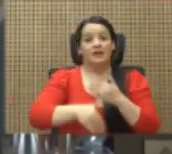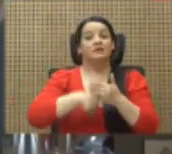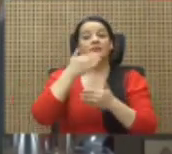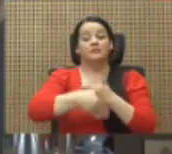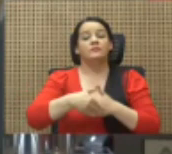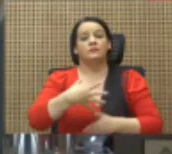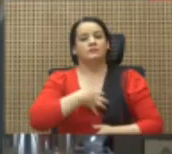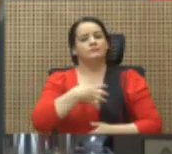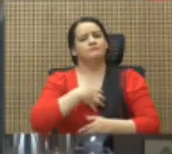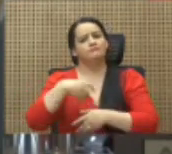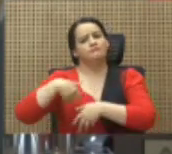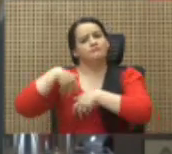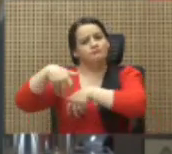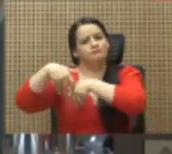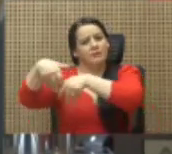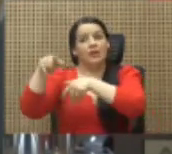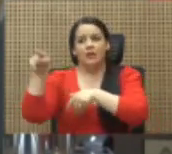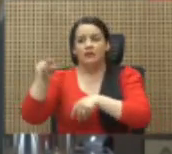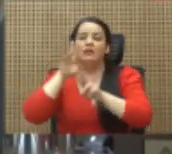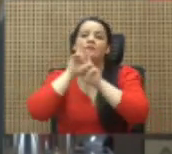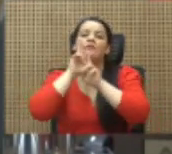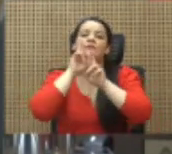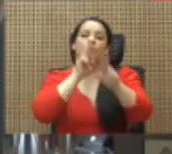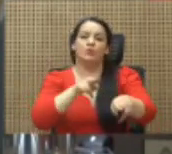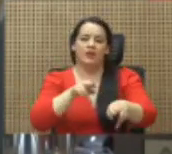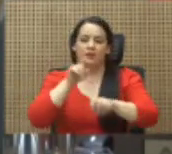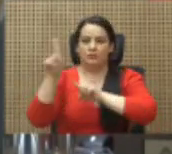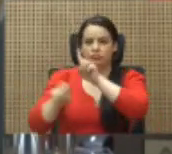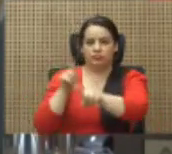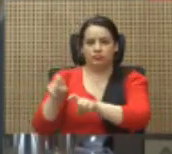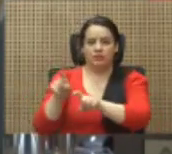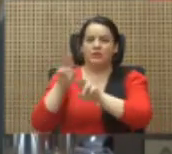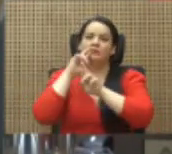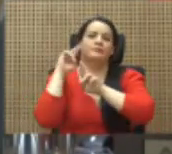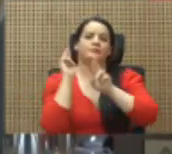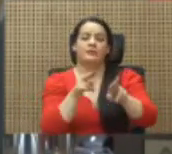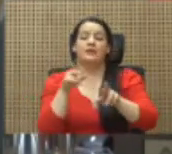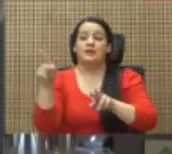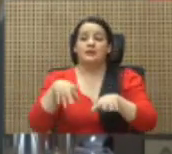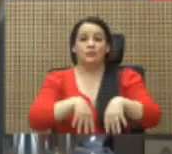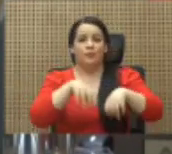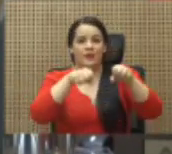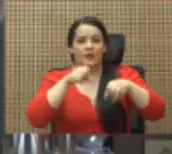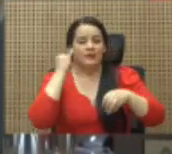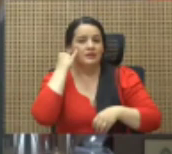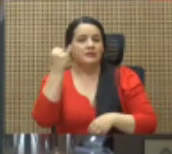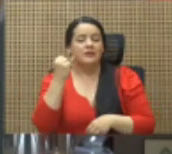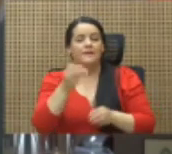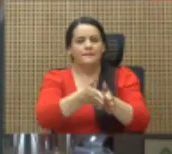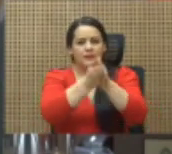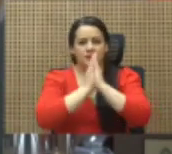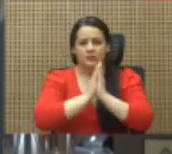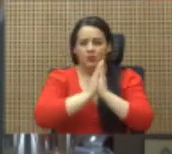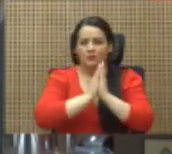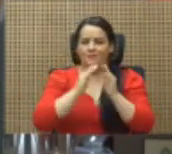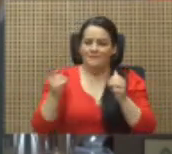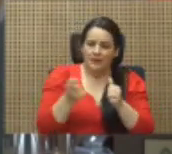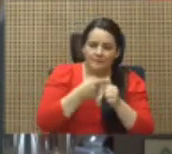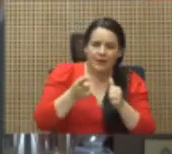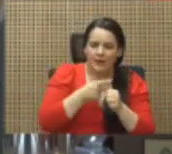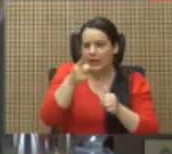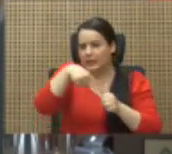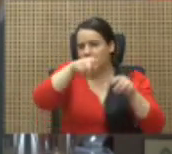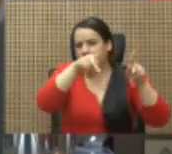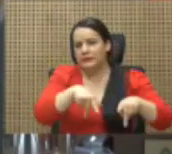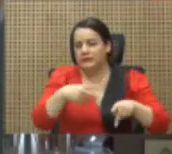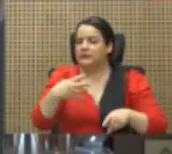protesta, responder esos cuestionamientos y tomar la iniciativa sobre la petición central de la gente que reclaman un